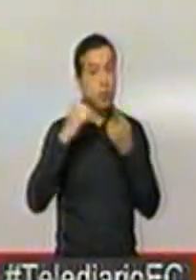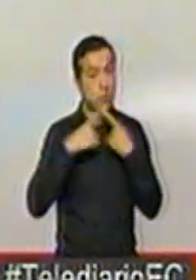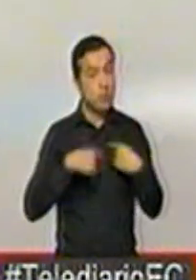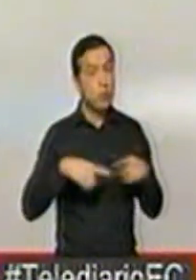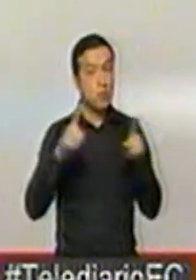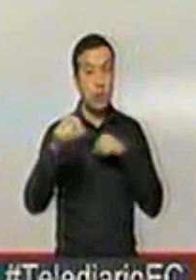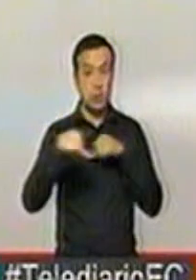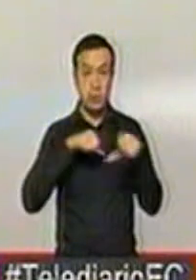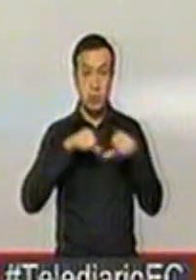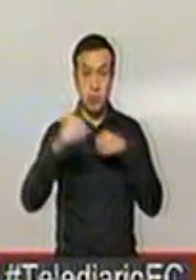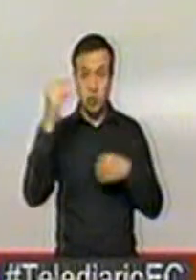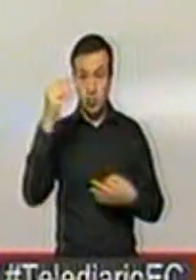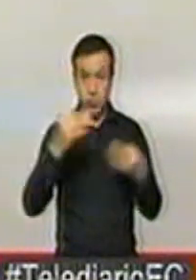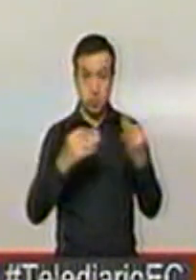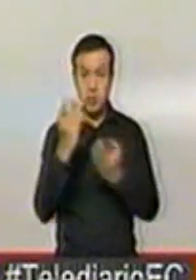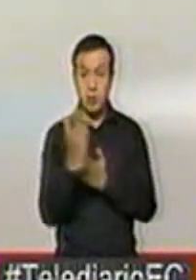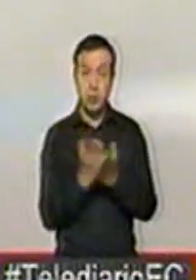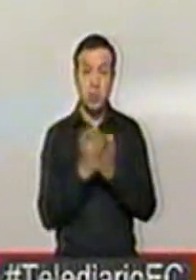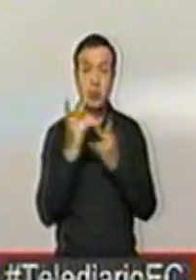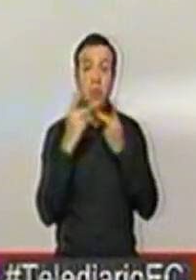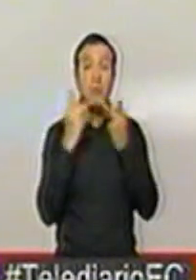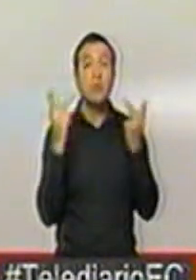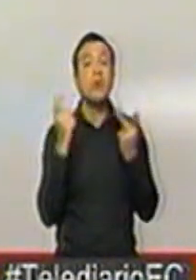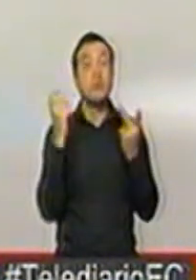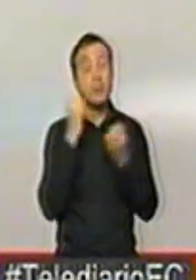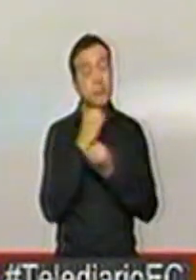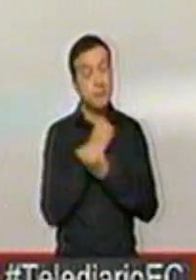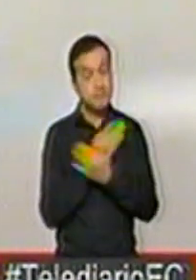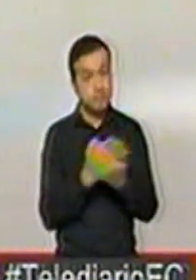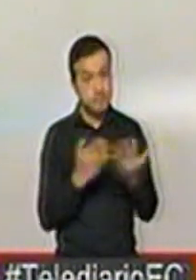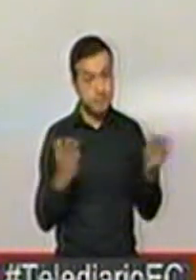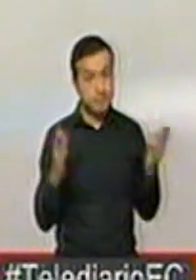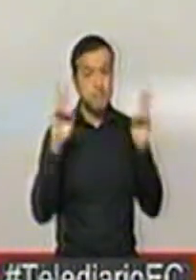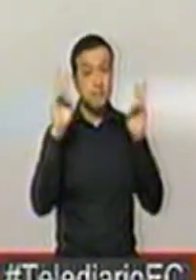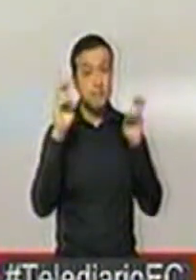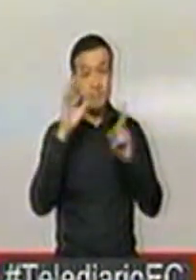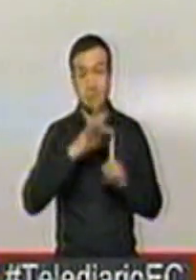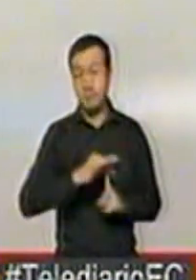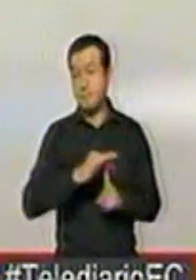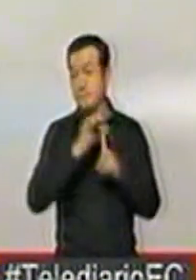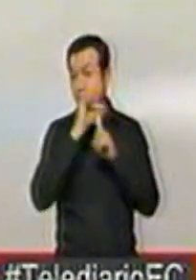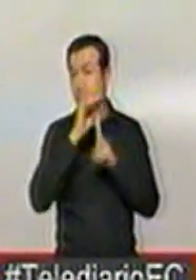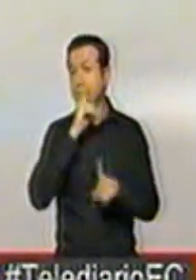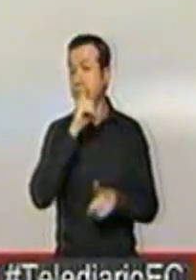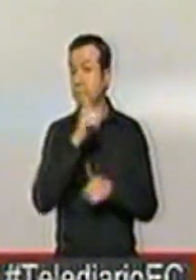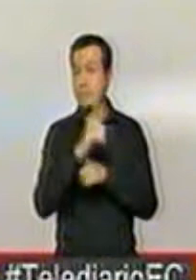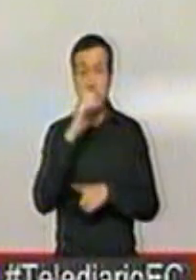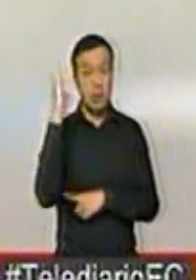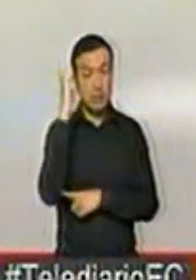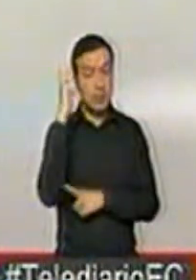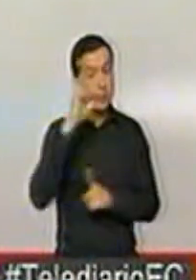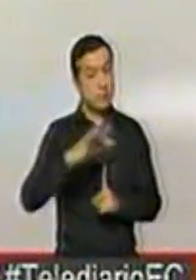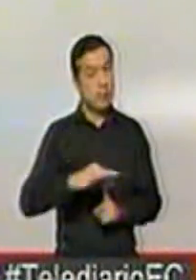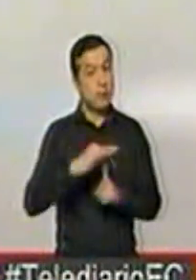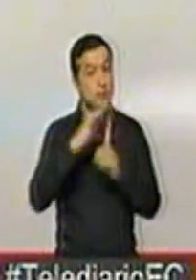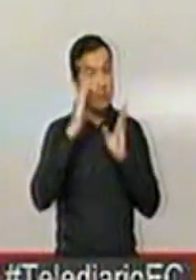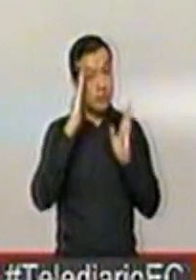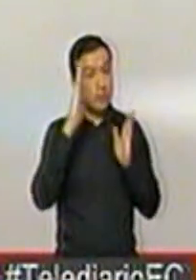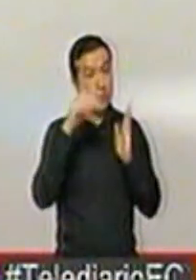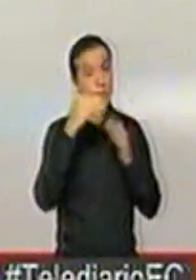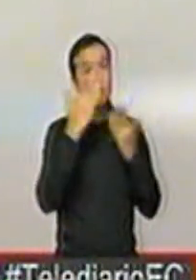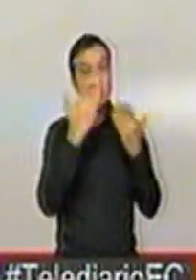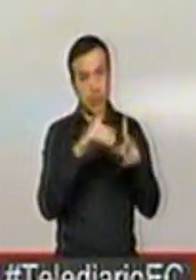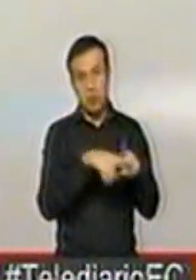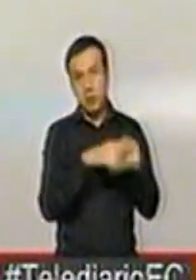administración de justicia es un servicio público tendremos que declarar que es un tema prioritario emergente y extraordinario y luego de eso